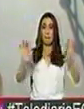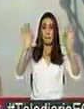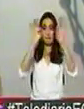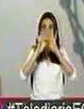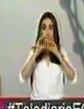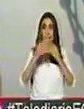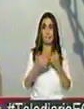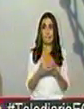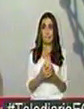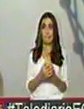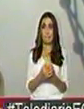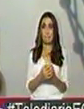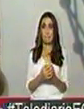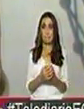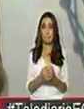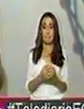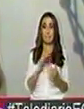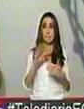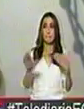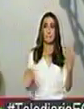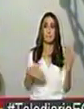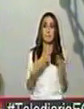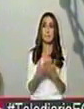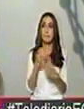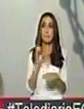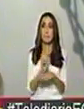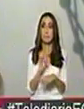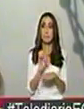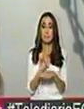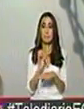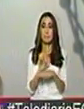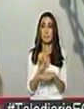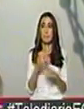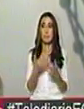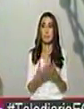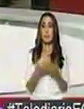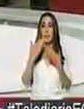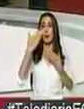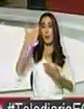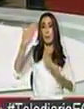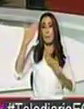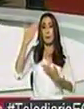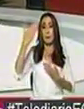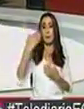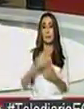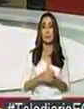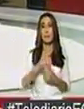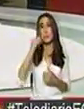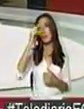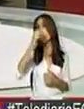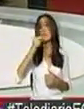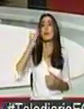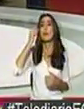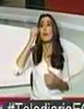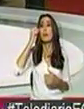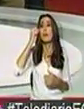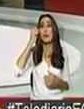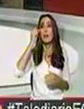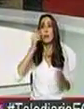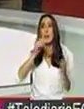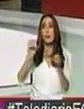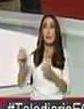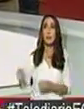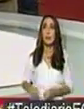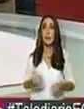en este papel a nivel nacional, que los siempre algunos políticos hablaban de que gobierno algo a la organización